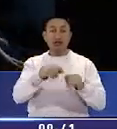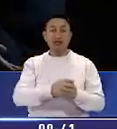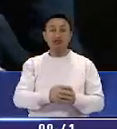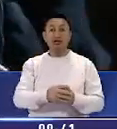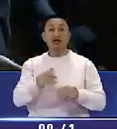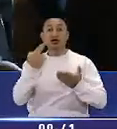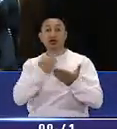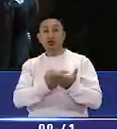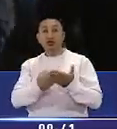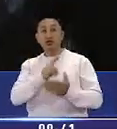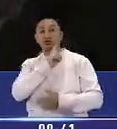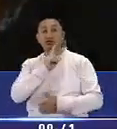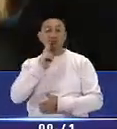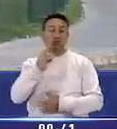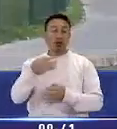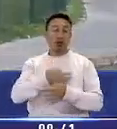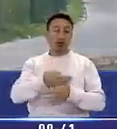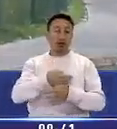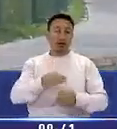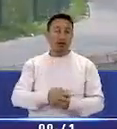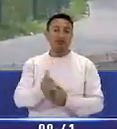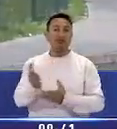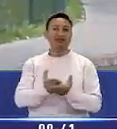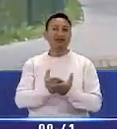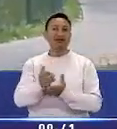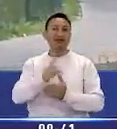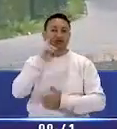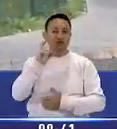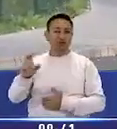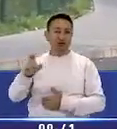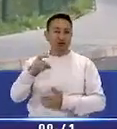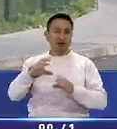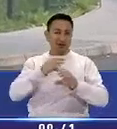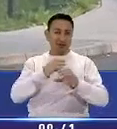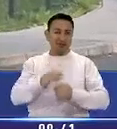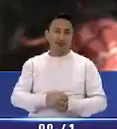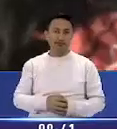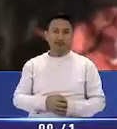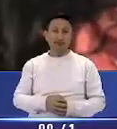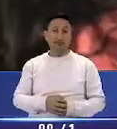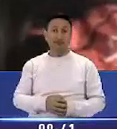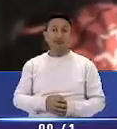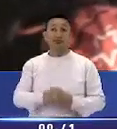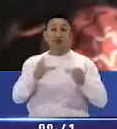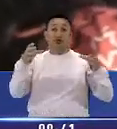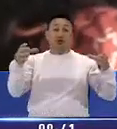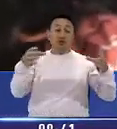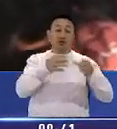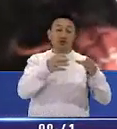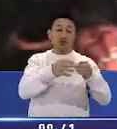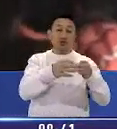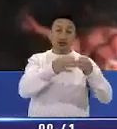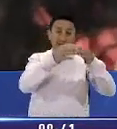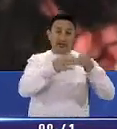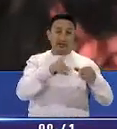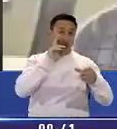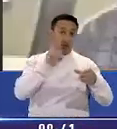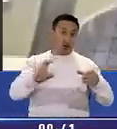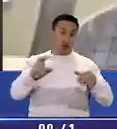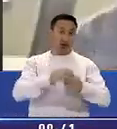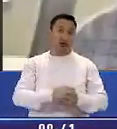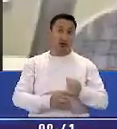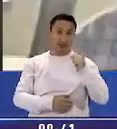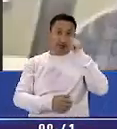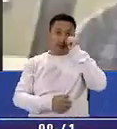eventos, restaurantes, cafeterías y servicios de operadores y transporte, pues forman parte del catastro de establecimientos turísticos.